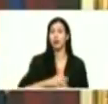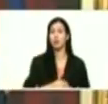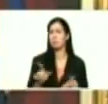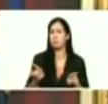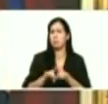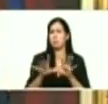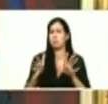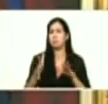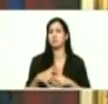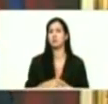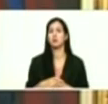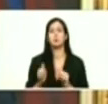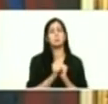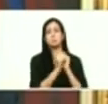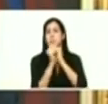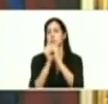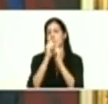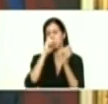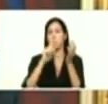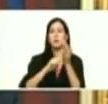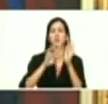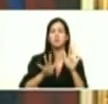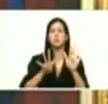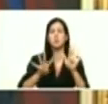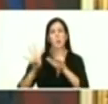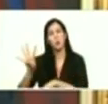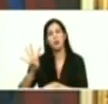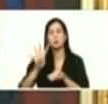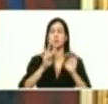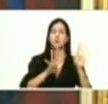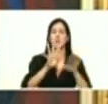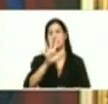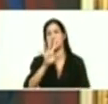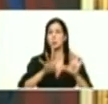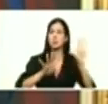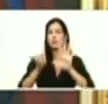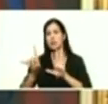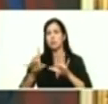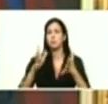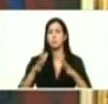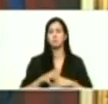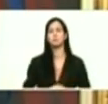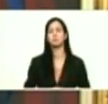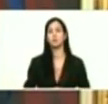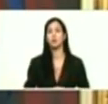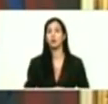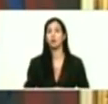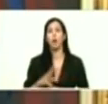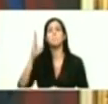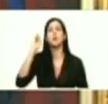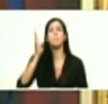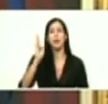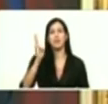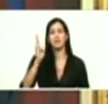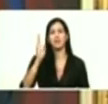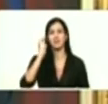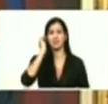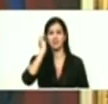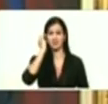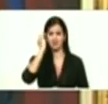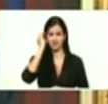más o menos nosotros nos pasábamos con el año 94 95 96 etc en propatria ¿está trabajando contigo?